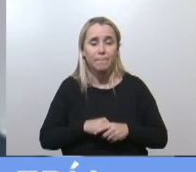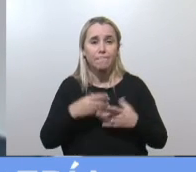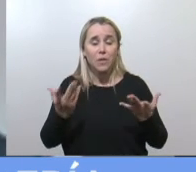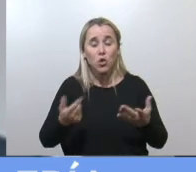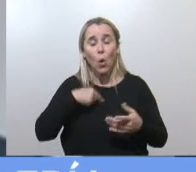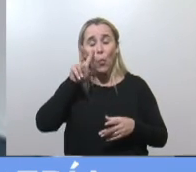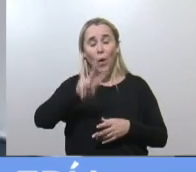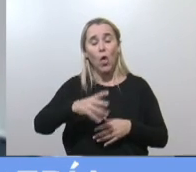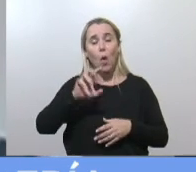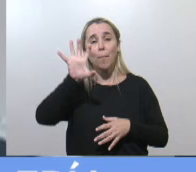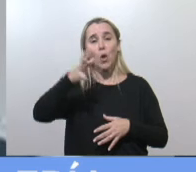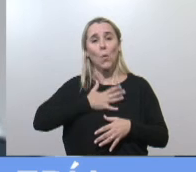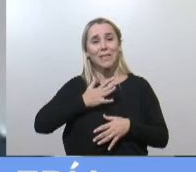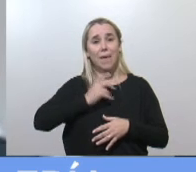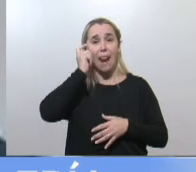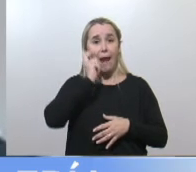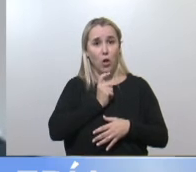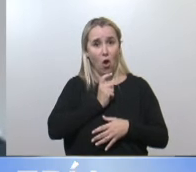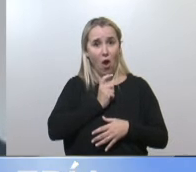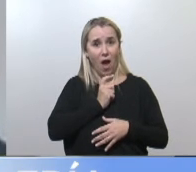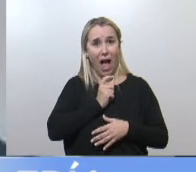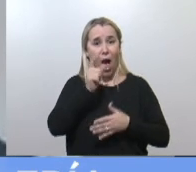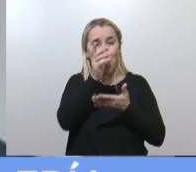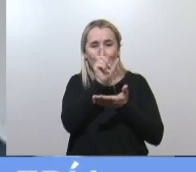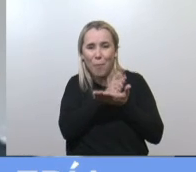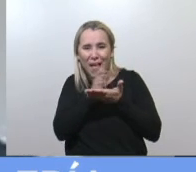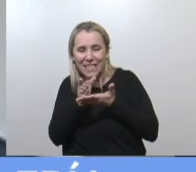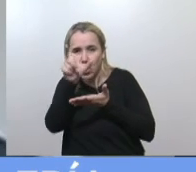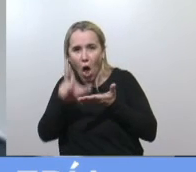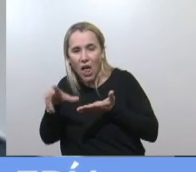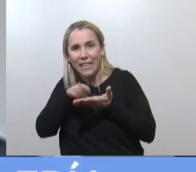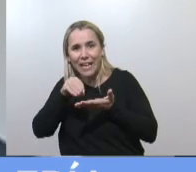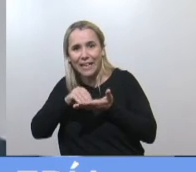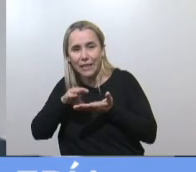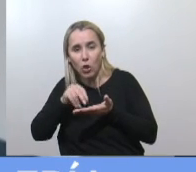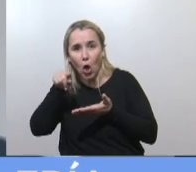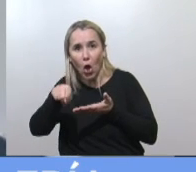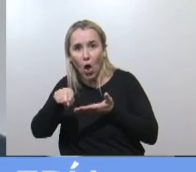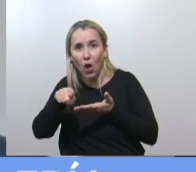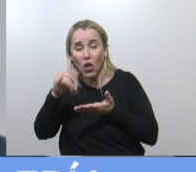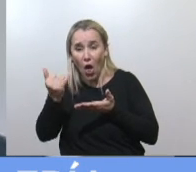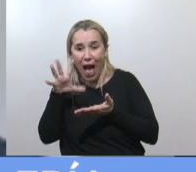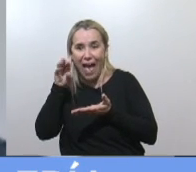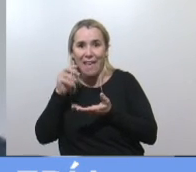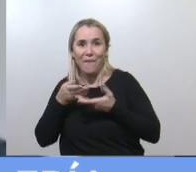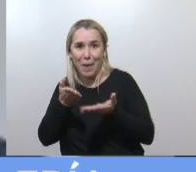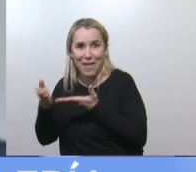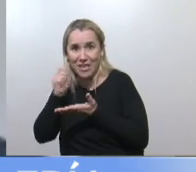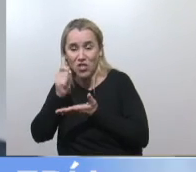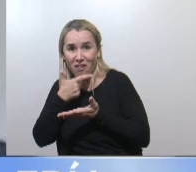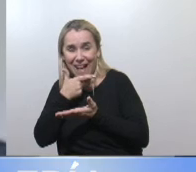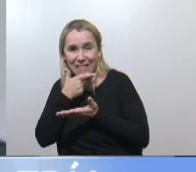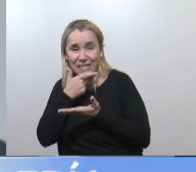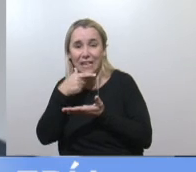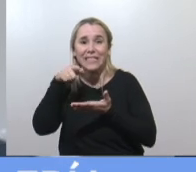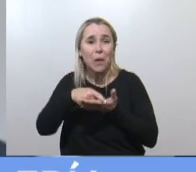mi provincia, La Rioja, si bien también una franja de su territorio es abarcado por la conceptualización señalada, son